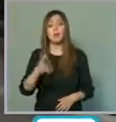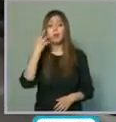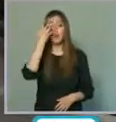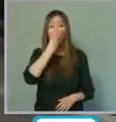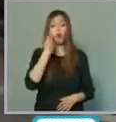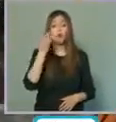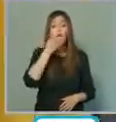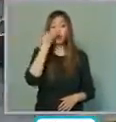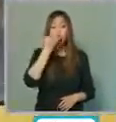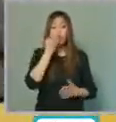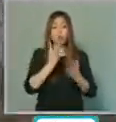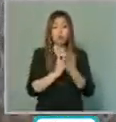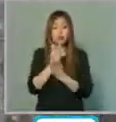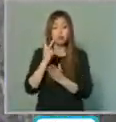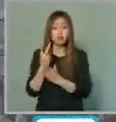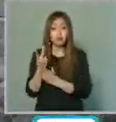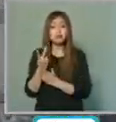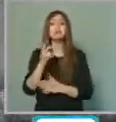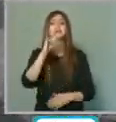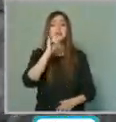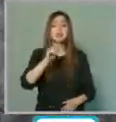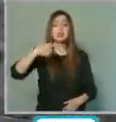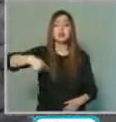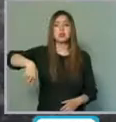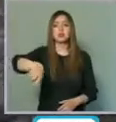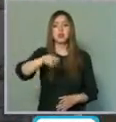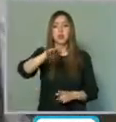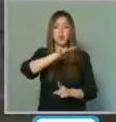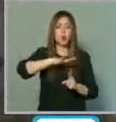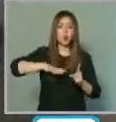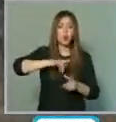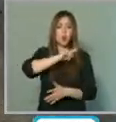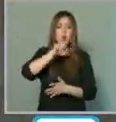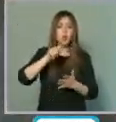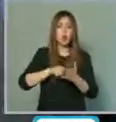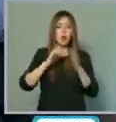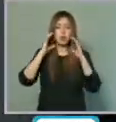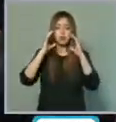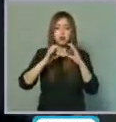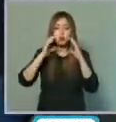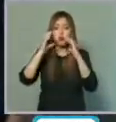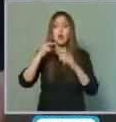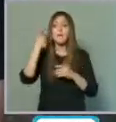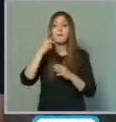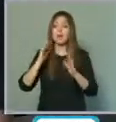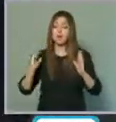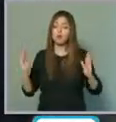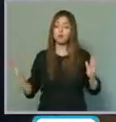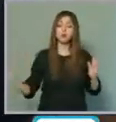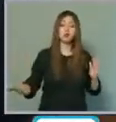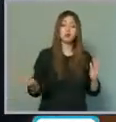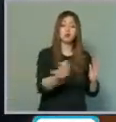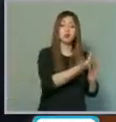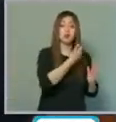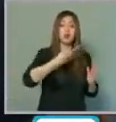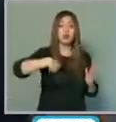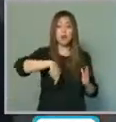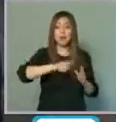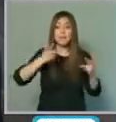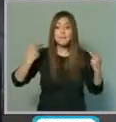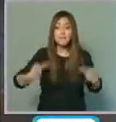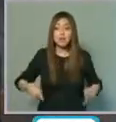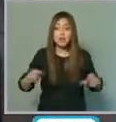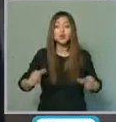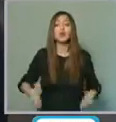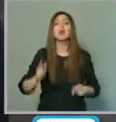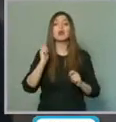Sí, porque bueno, aparte aquí está muy, muy bien cuidado, ¿no? Como es una especie de cerrada, los religiosos en realidad cuidan